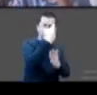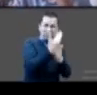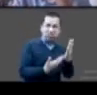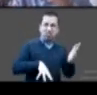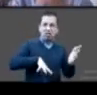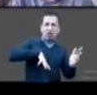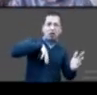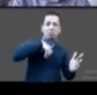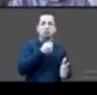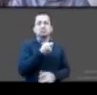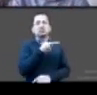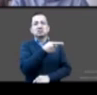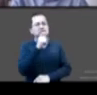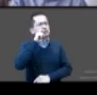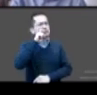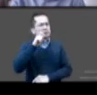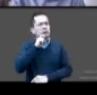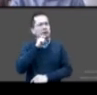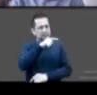explotados